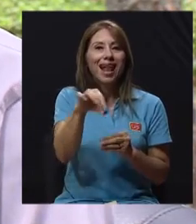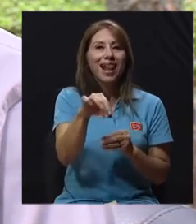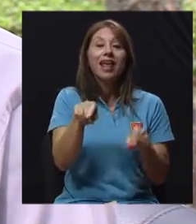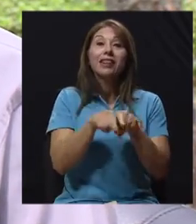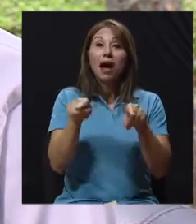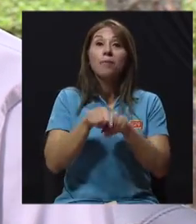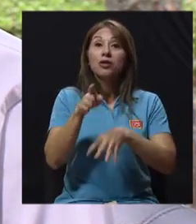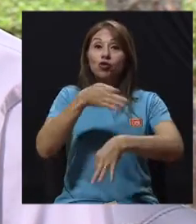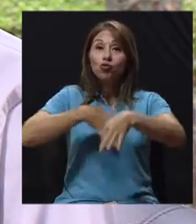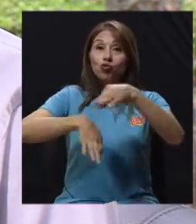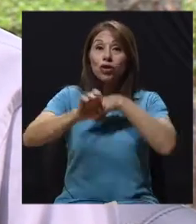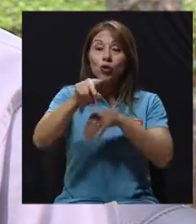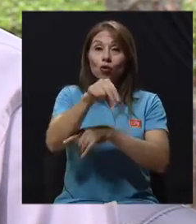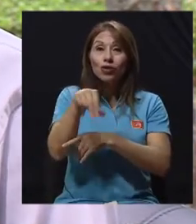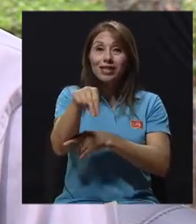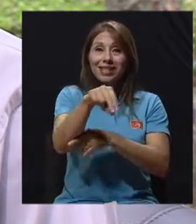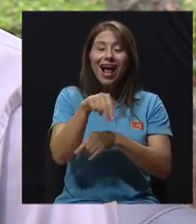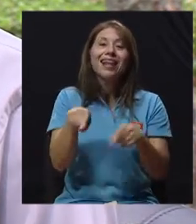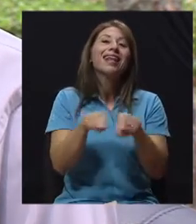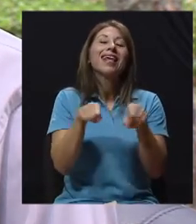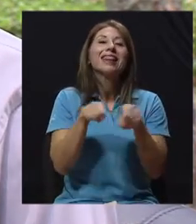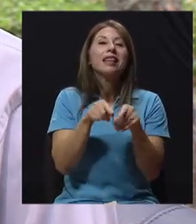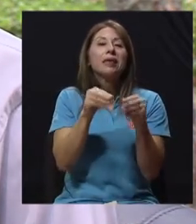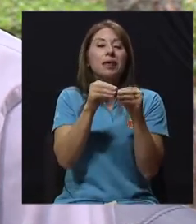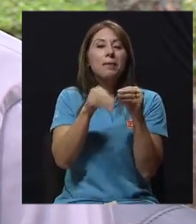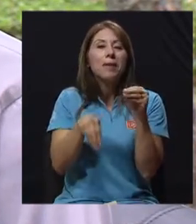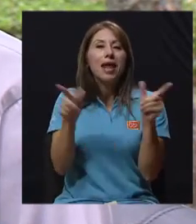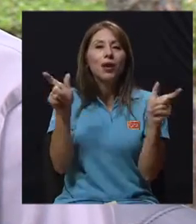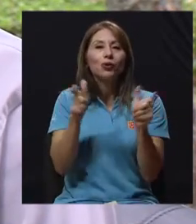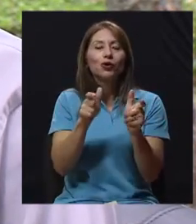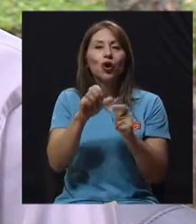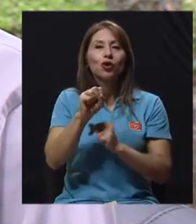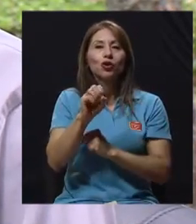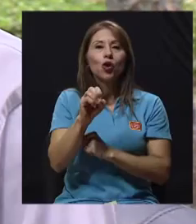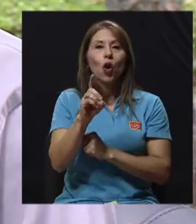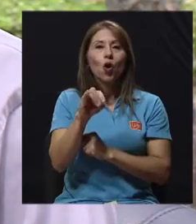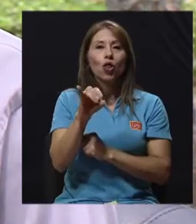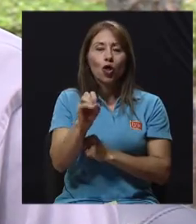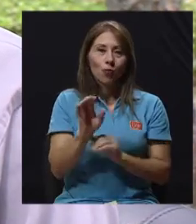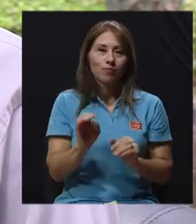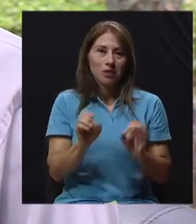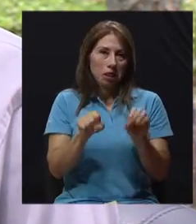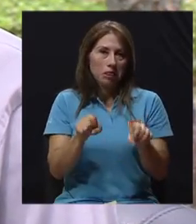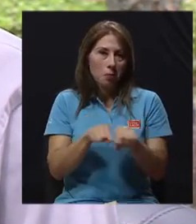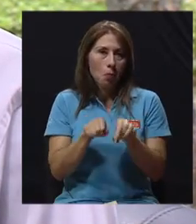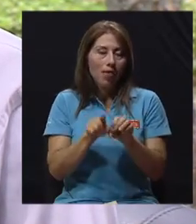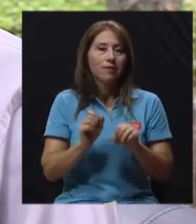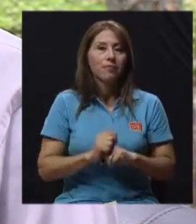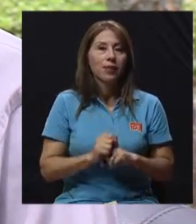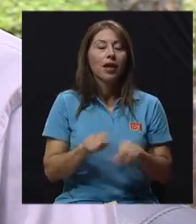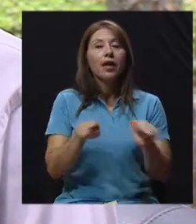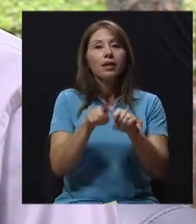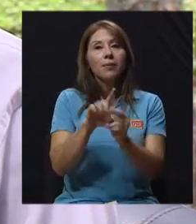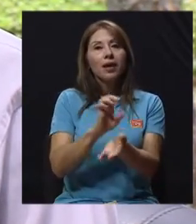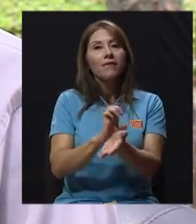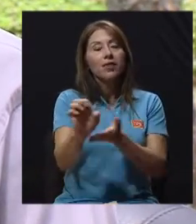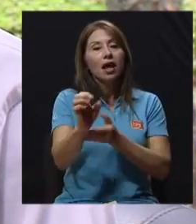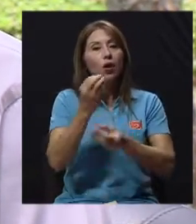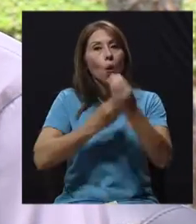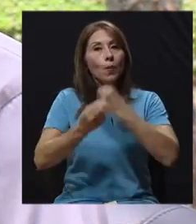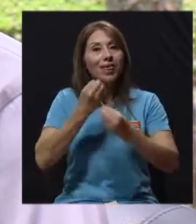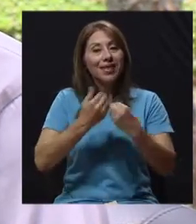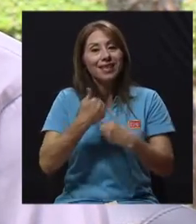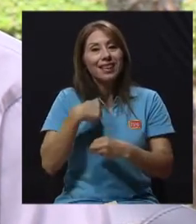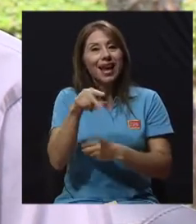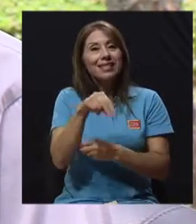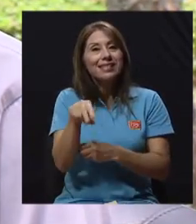sal que también existen en el mercado, que tienen un poco menos de sodio, que es el que es más perjudicial. Y lo otro es evitar comidas que tengan